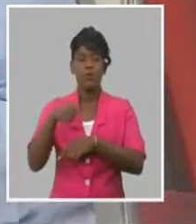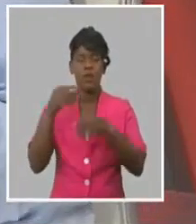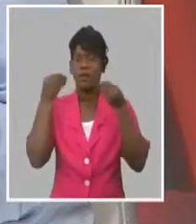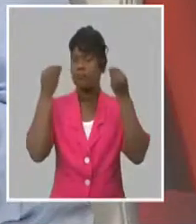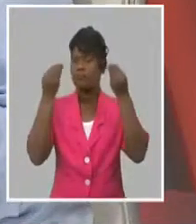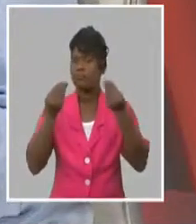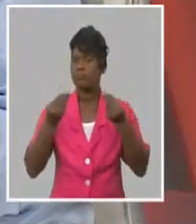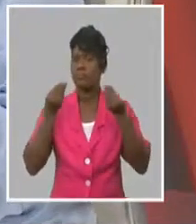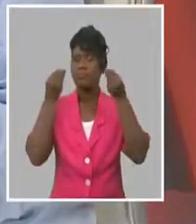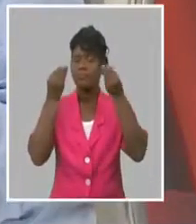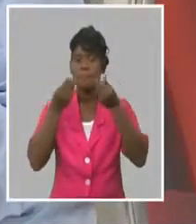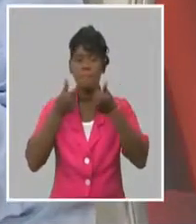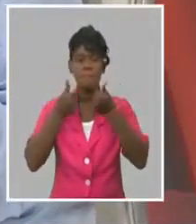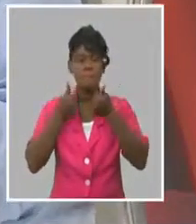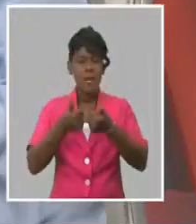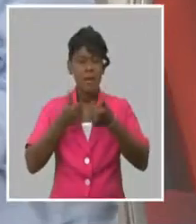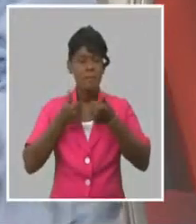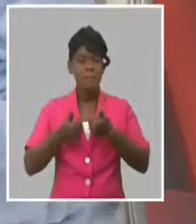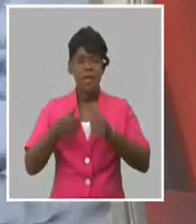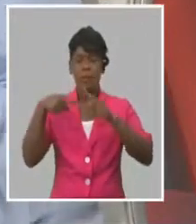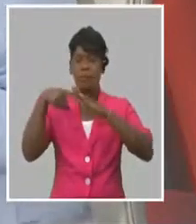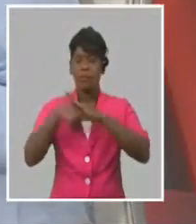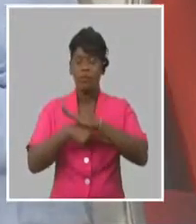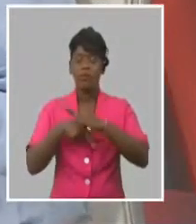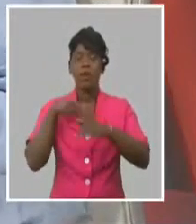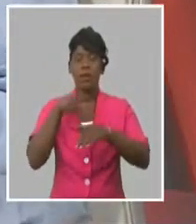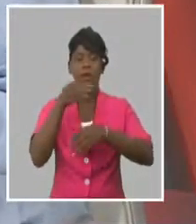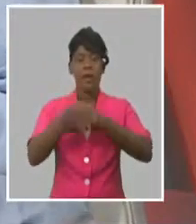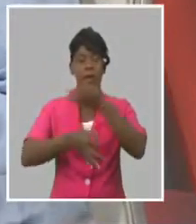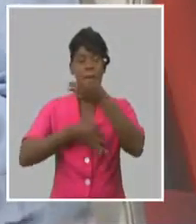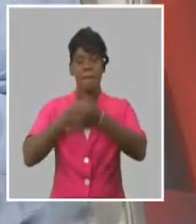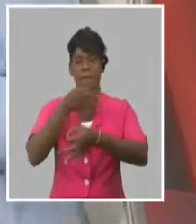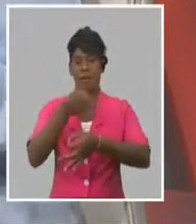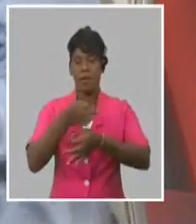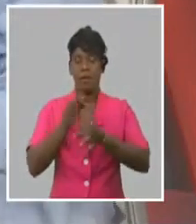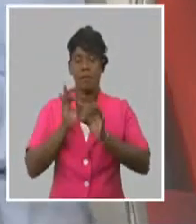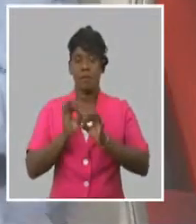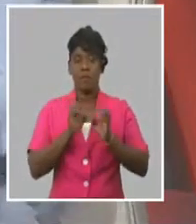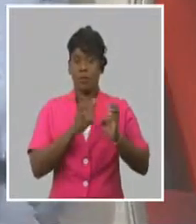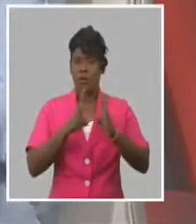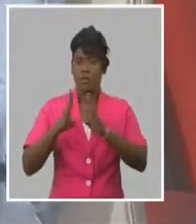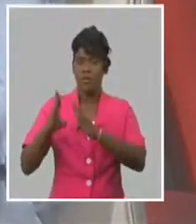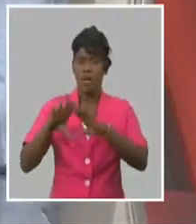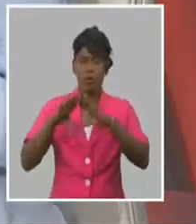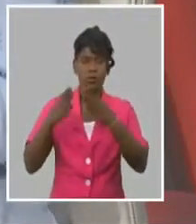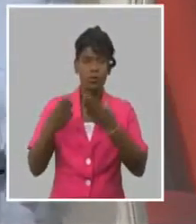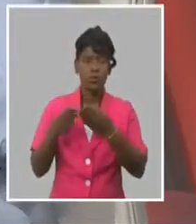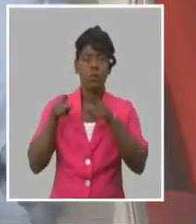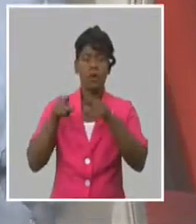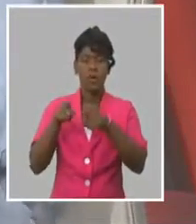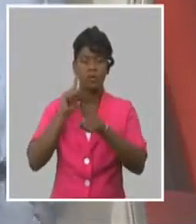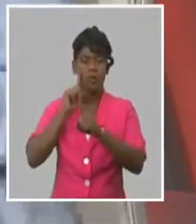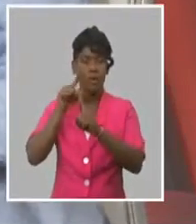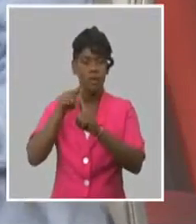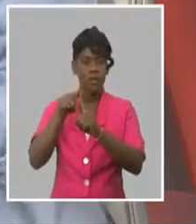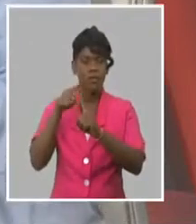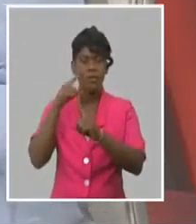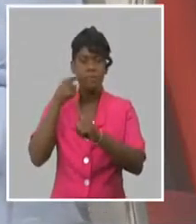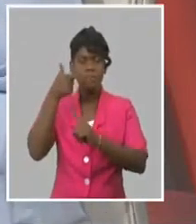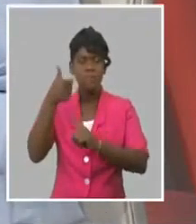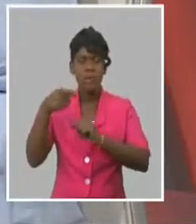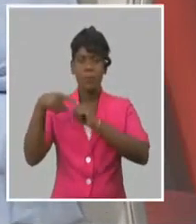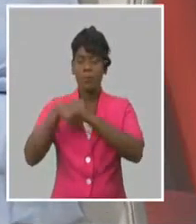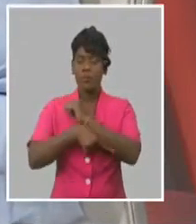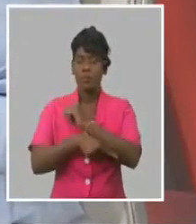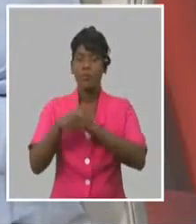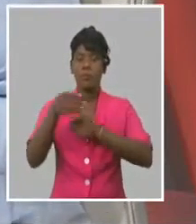la tarde-noche de hoy vamos a abordar con referencia a la tarea de ordenamiento gira también en torno a esta apreciación en la